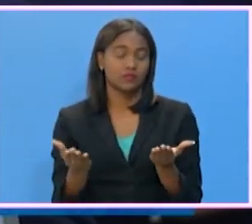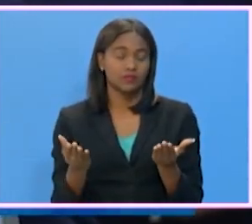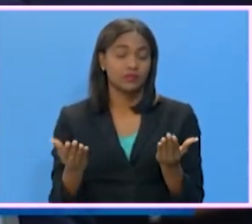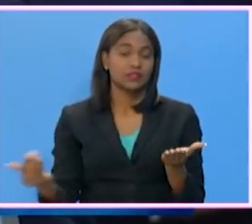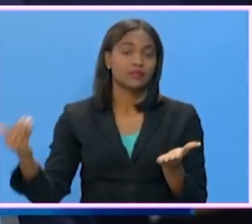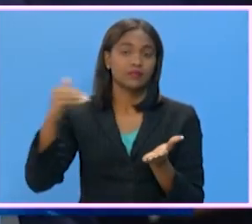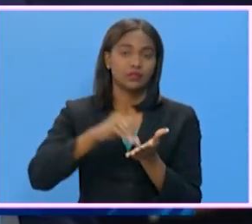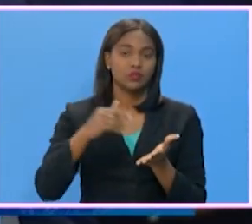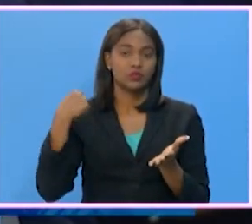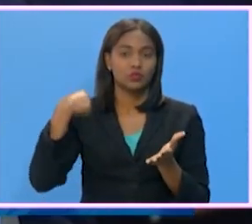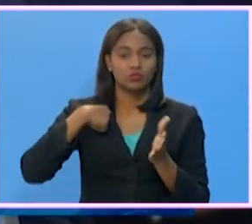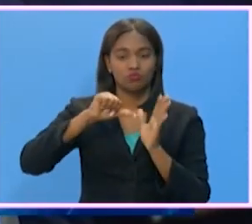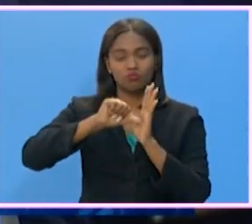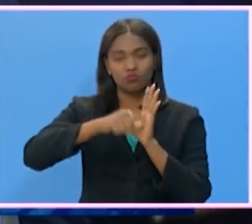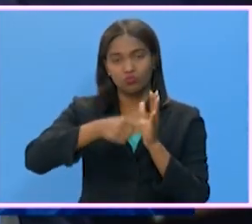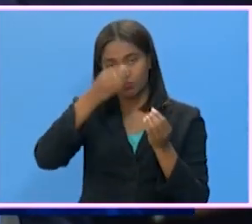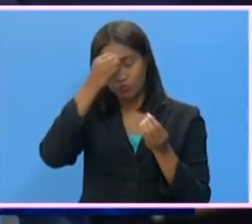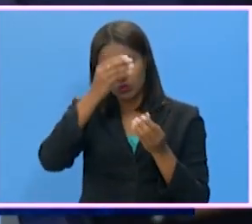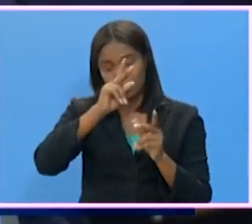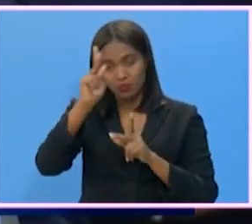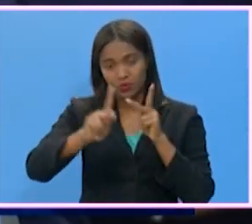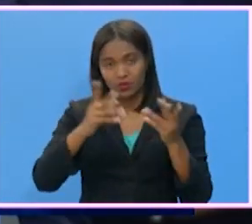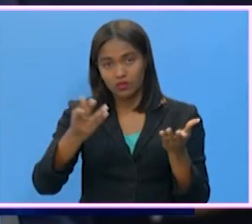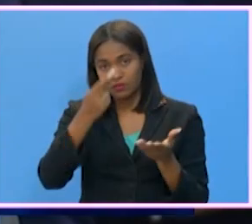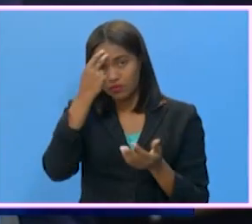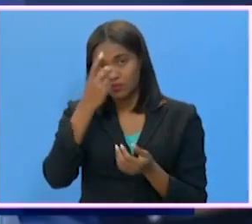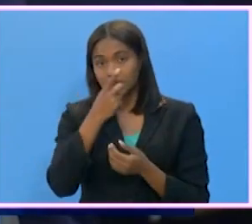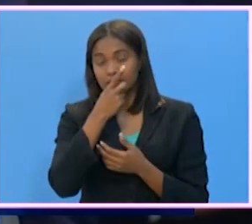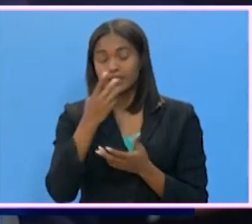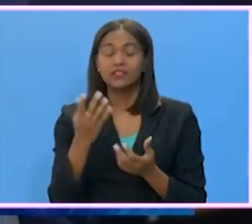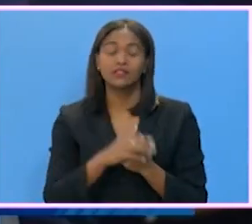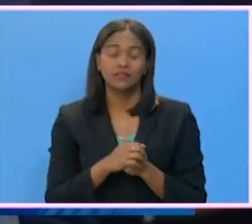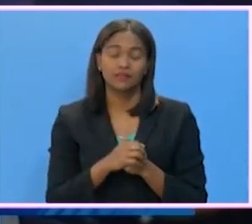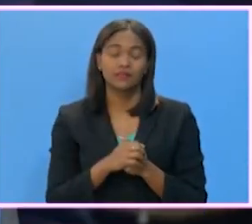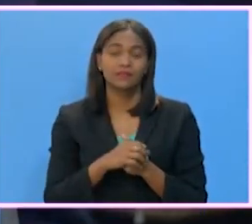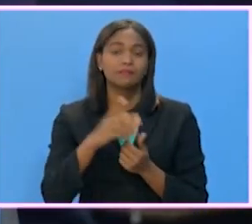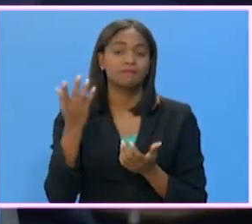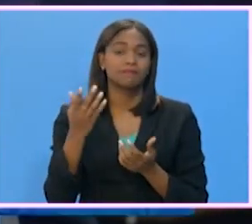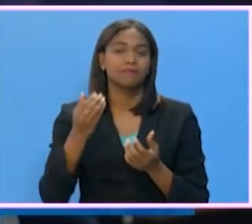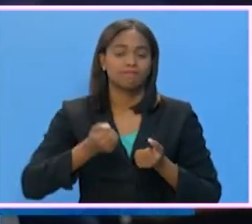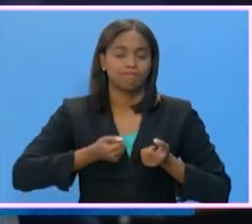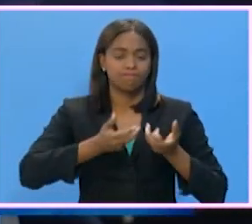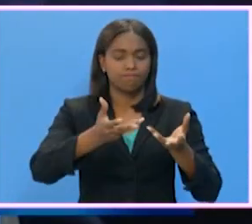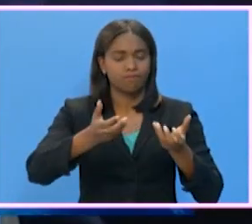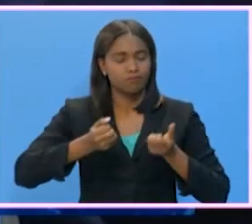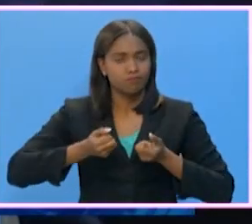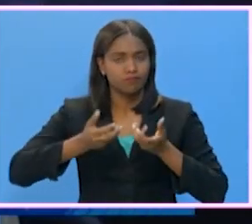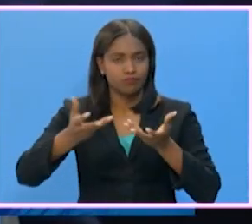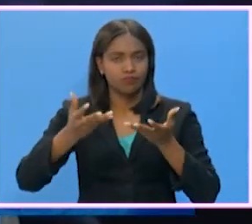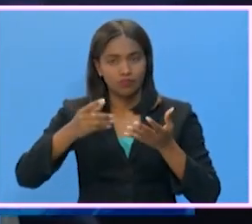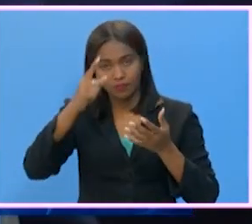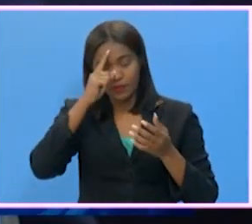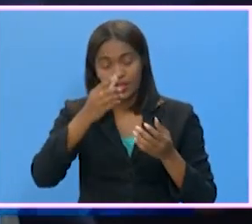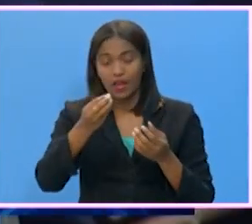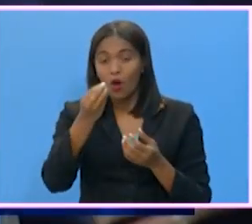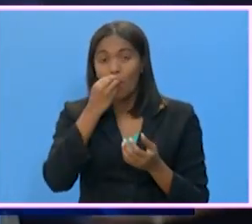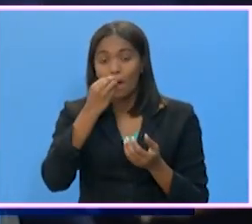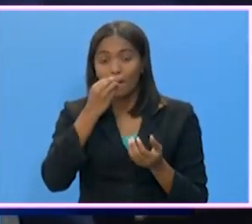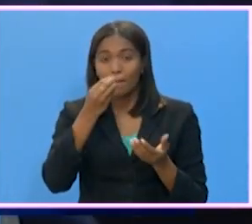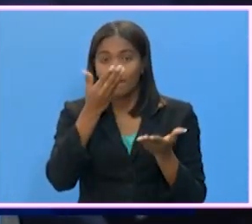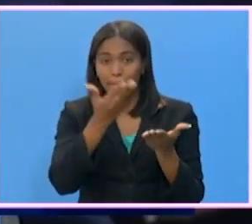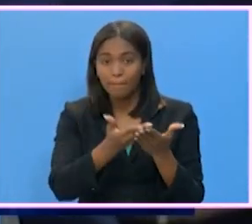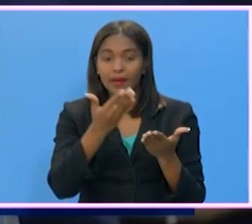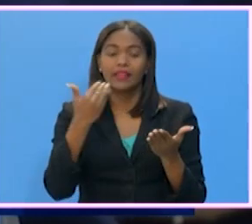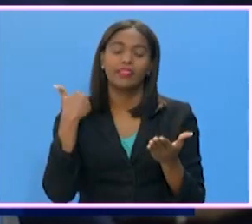vez más les reiteramos al pueblo dominicano que el abastecimiento del cereal